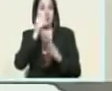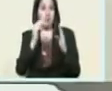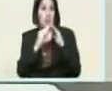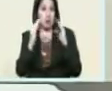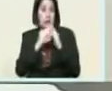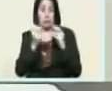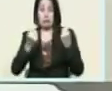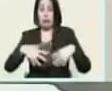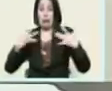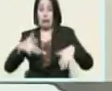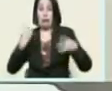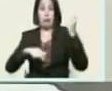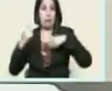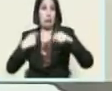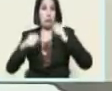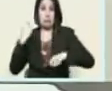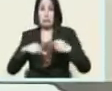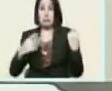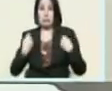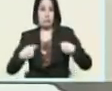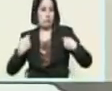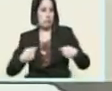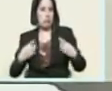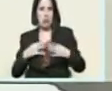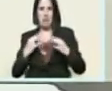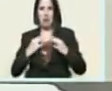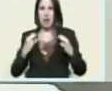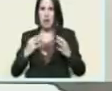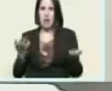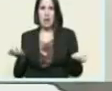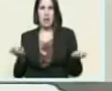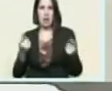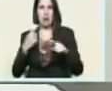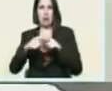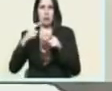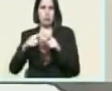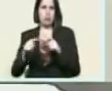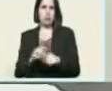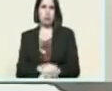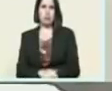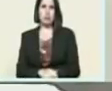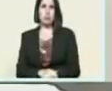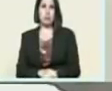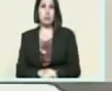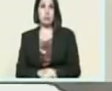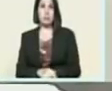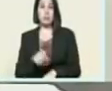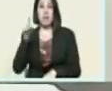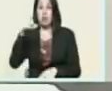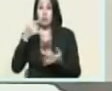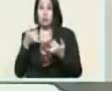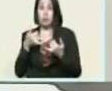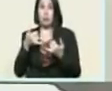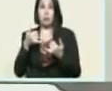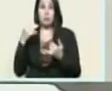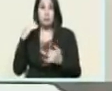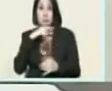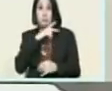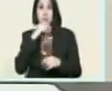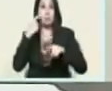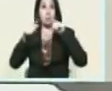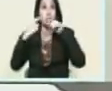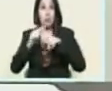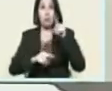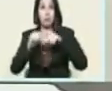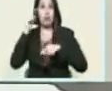que le especulan con el chemis, con la franela, ¿verdad? Estos hijos de su madre, ladrones que andan